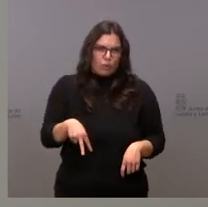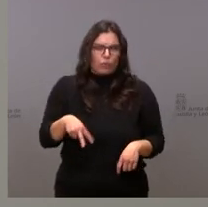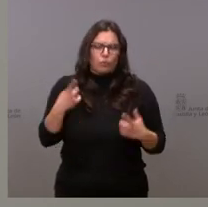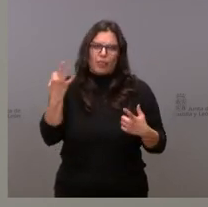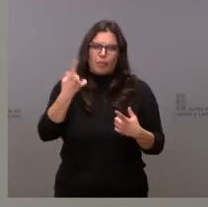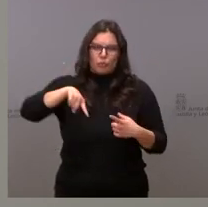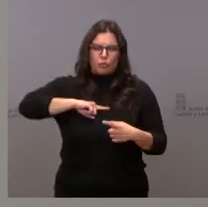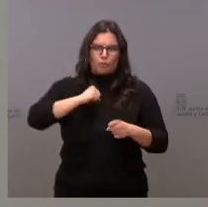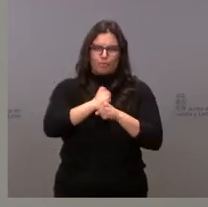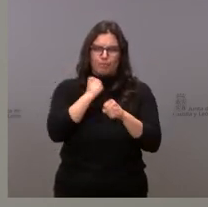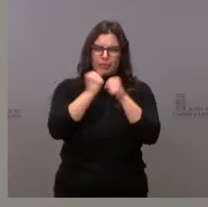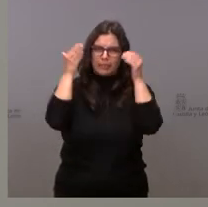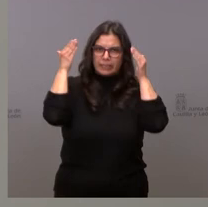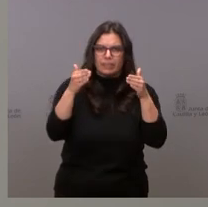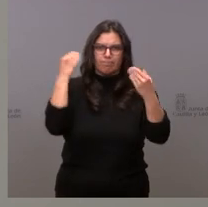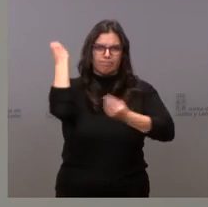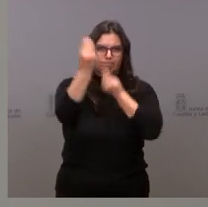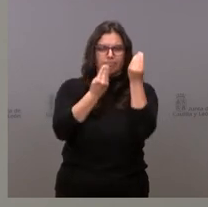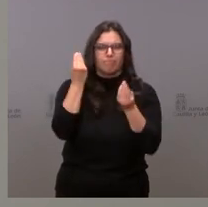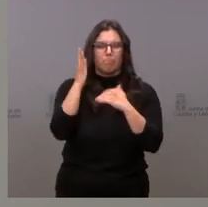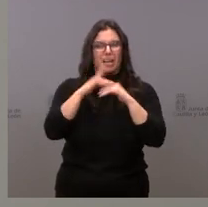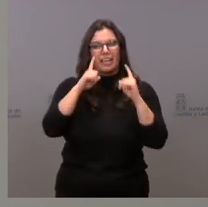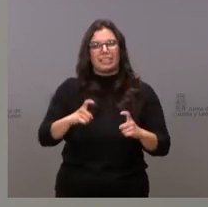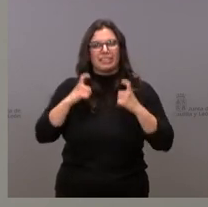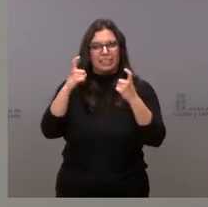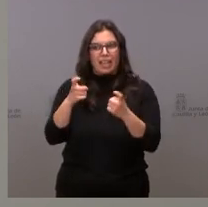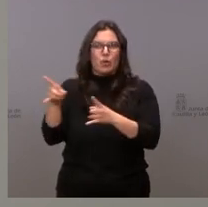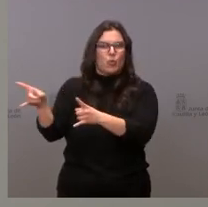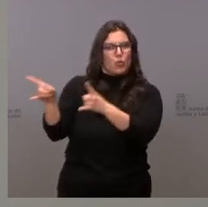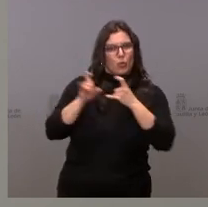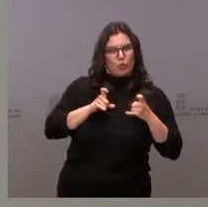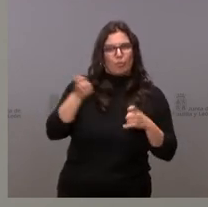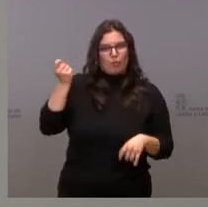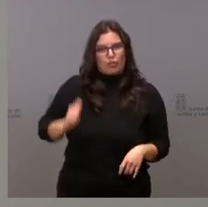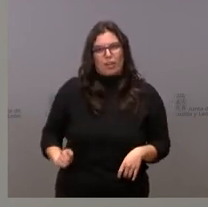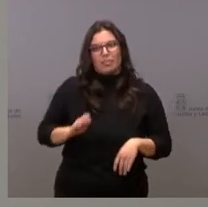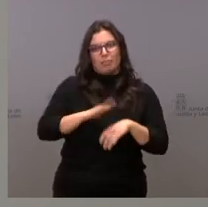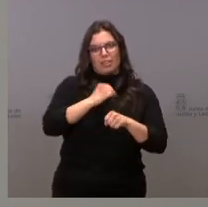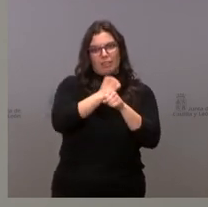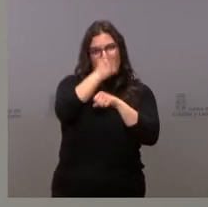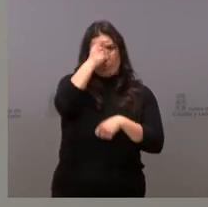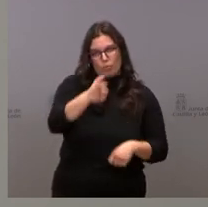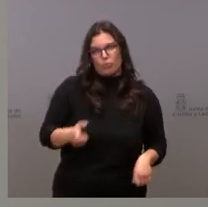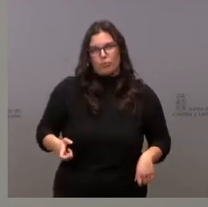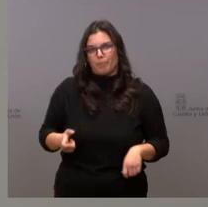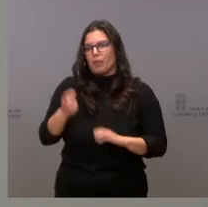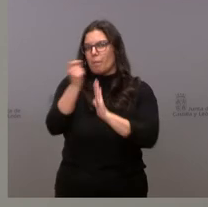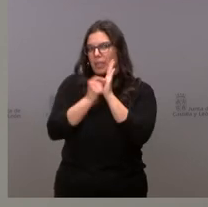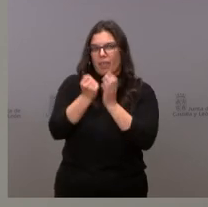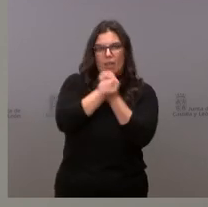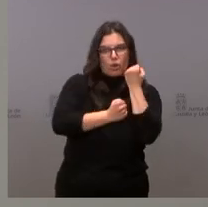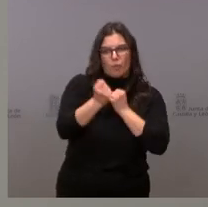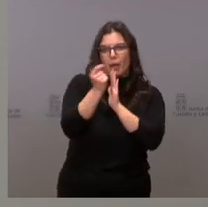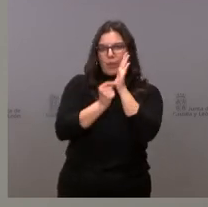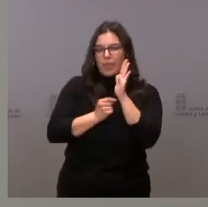de modo intenso por que hacer atractivo del medio rural a nuestros profesionales con medidas económicas